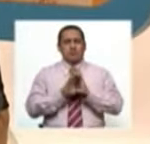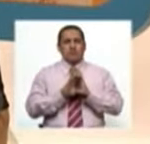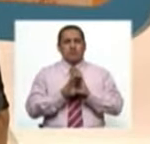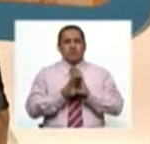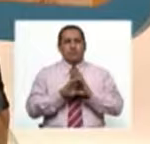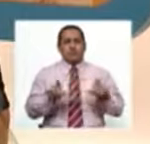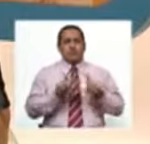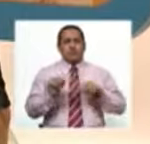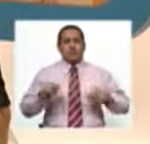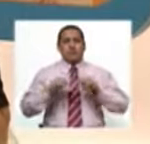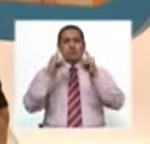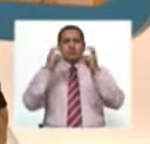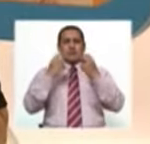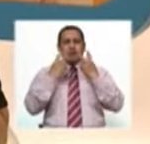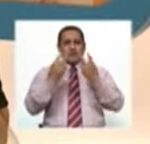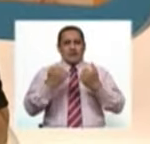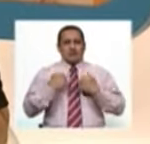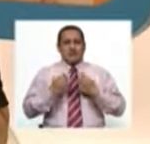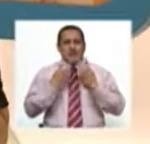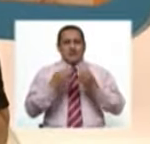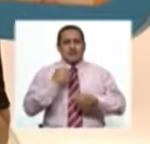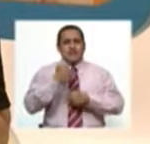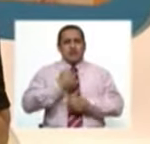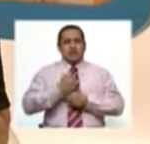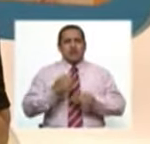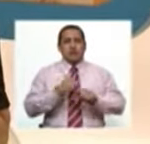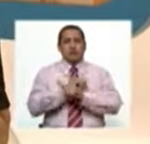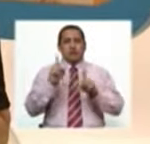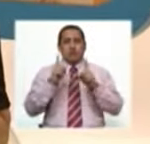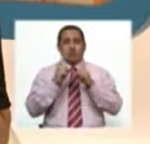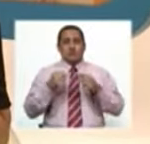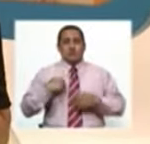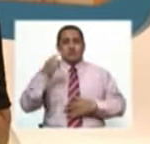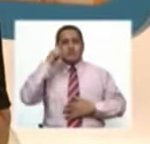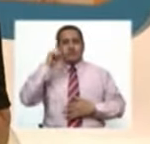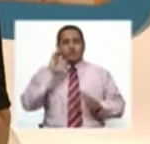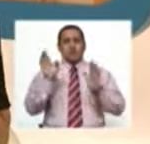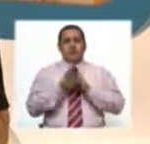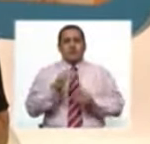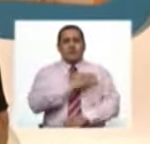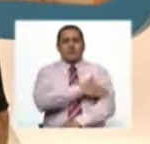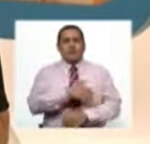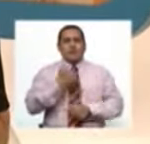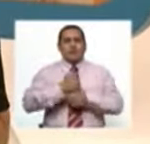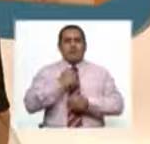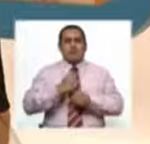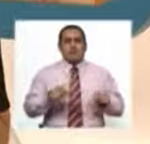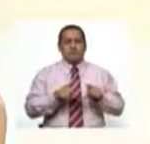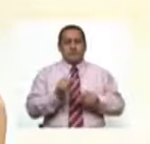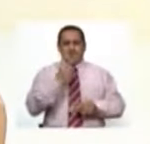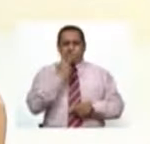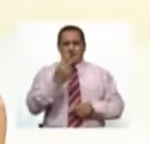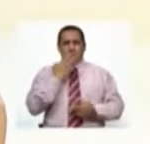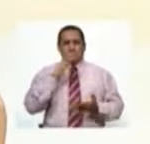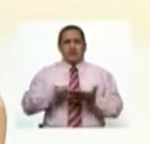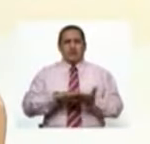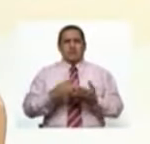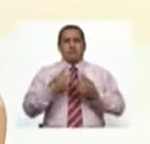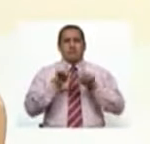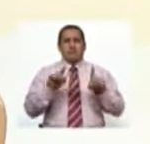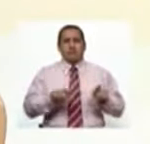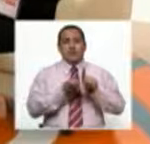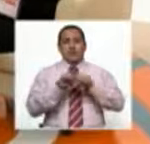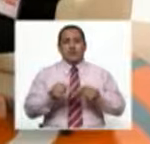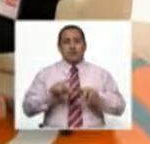cuando en un tema que tiene que ver con los trabajadores y no sale a favor del trabajador, suena como injusto, ¿no? Pero en